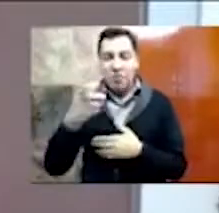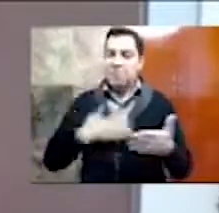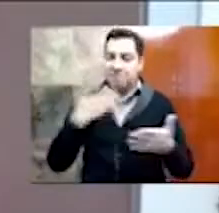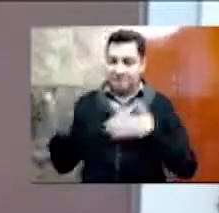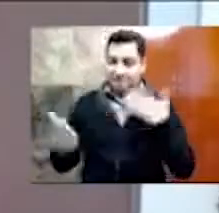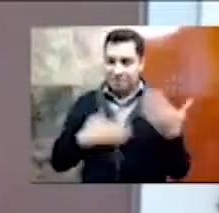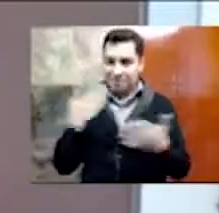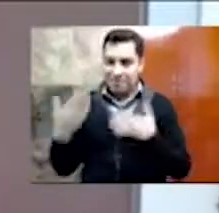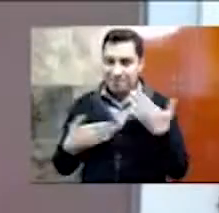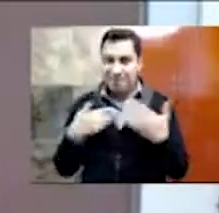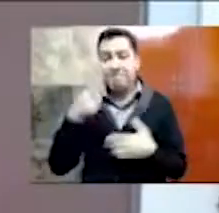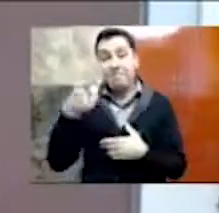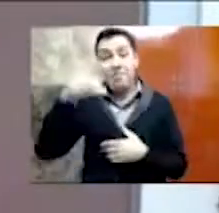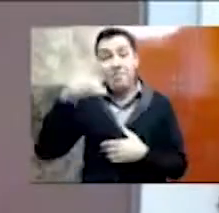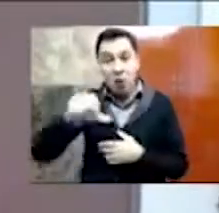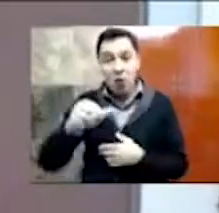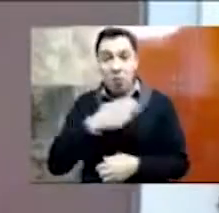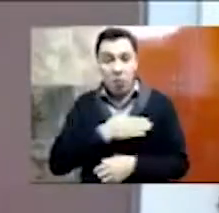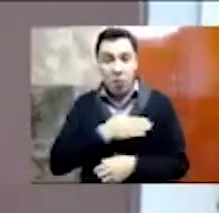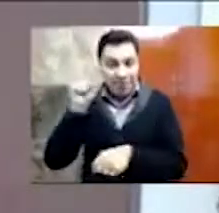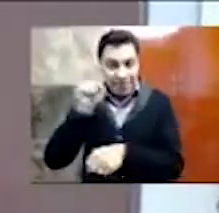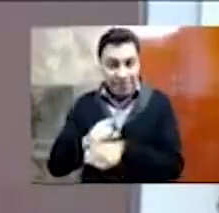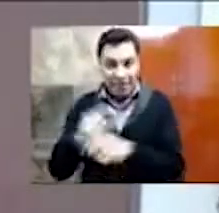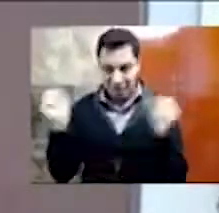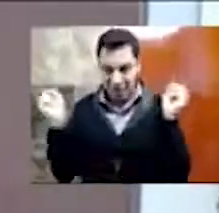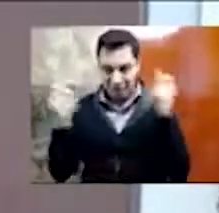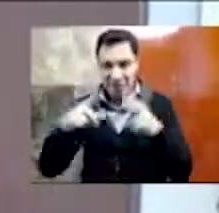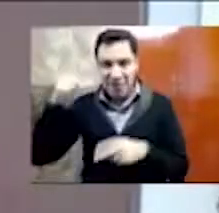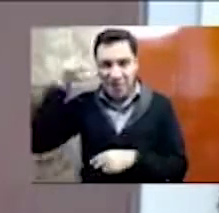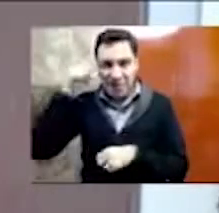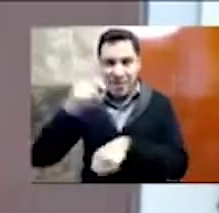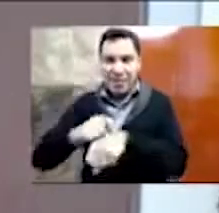Que tengan ustedes muy buen día y nos vemos el día de mañana a las 10 de la mañana.